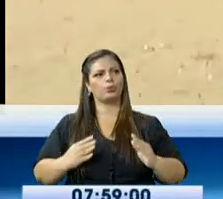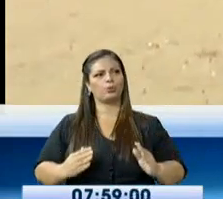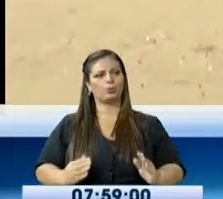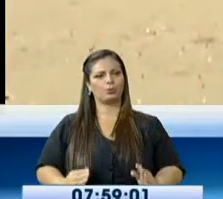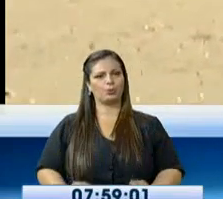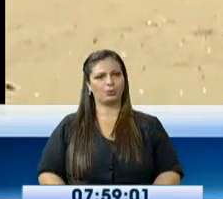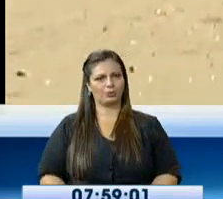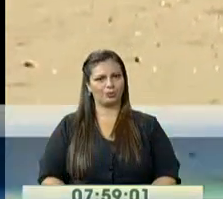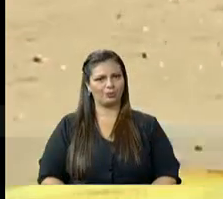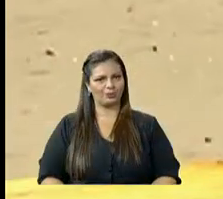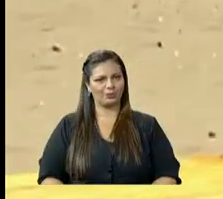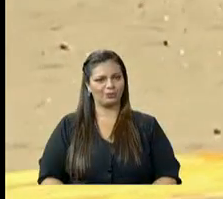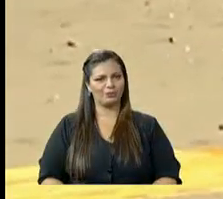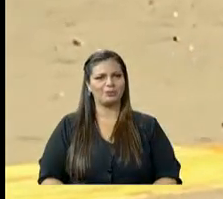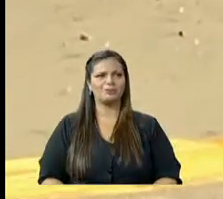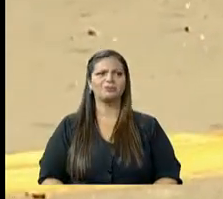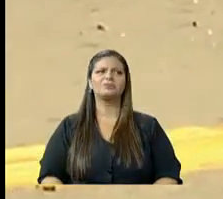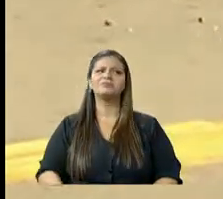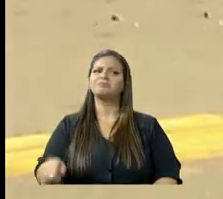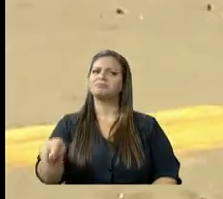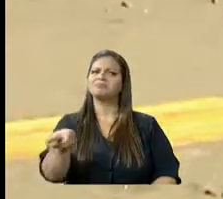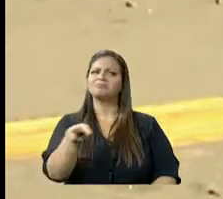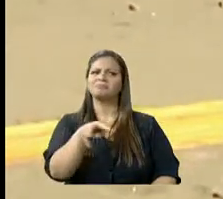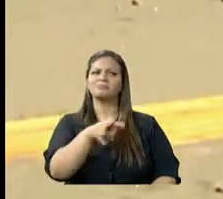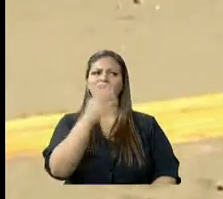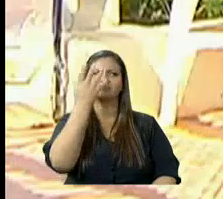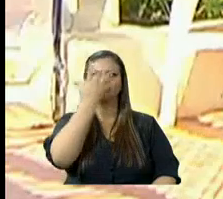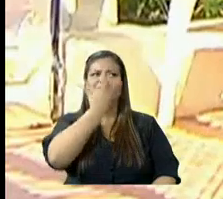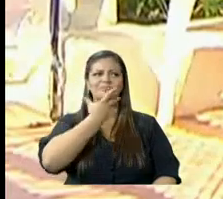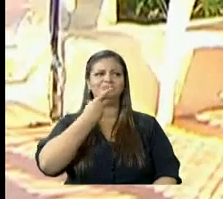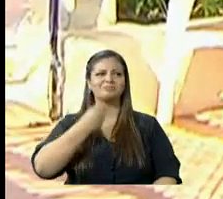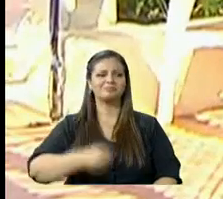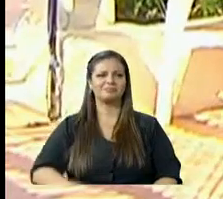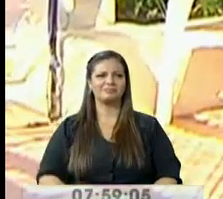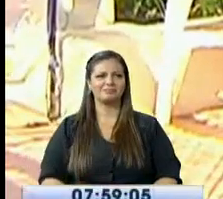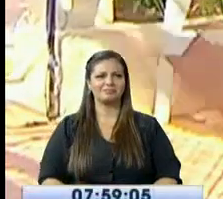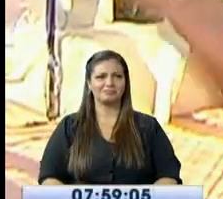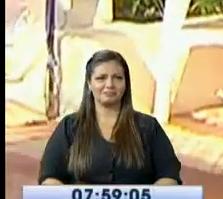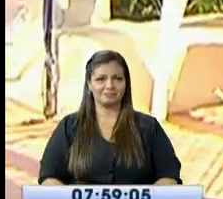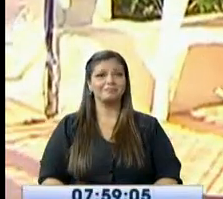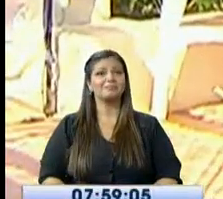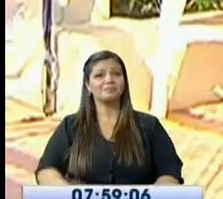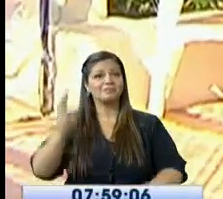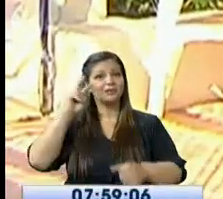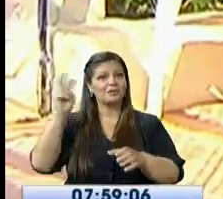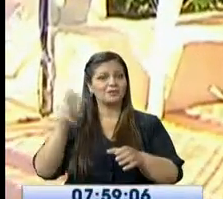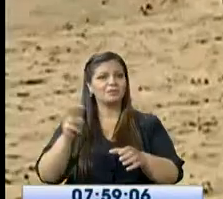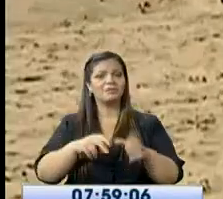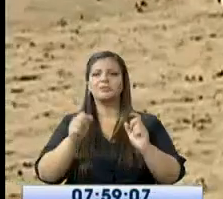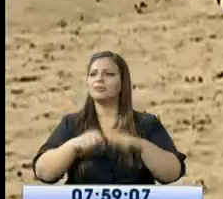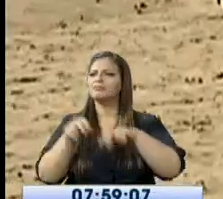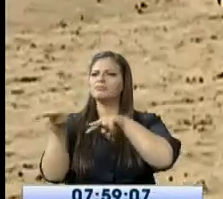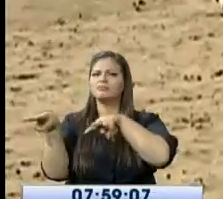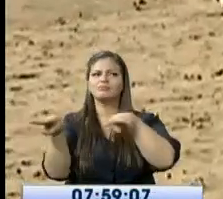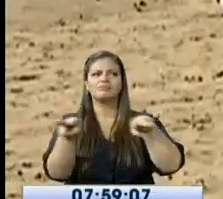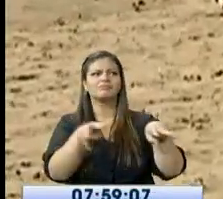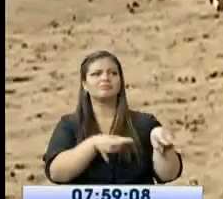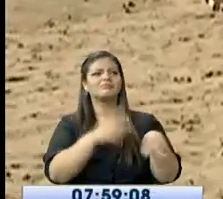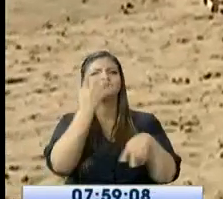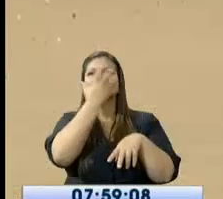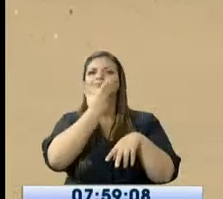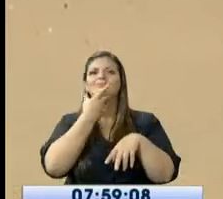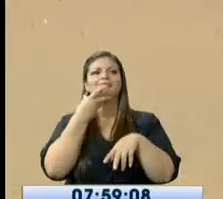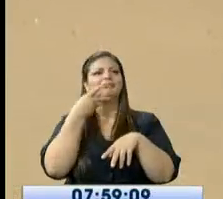se esmeran por ofrecer una buena imagen a los turistas. Obviamente para que el turista en sí visualice nuestra playa